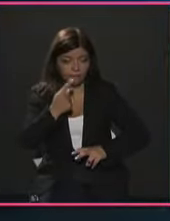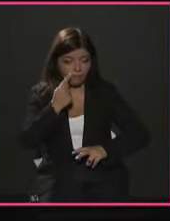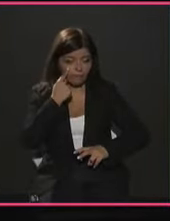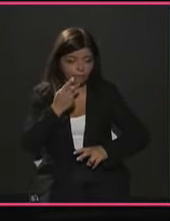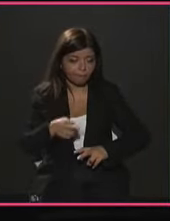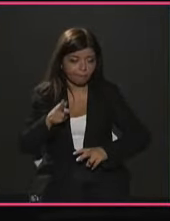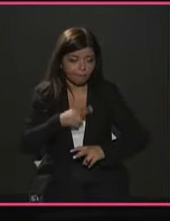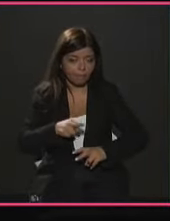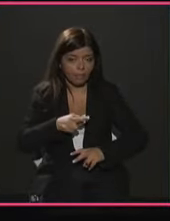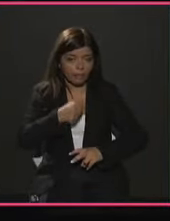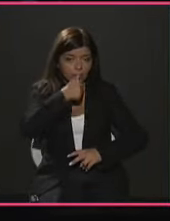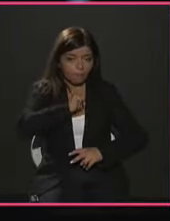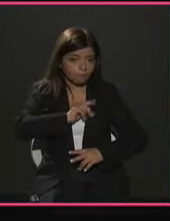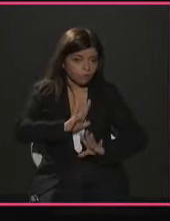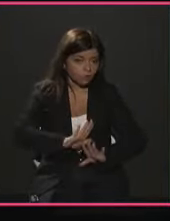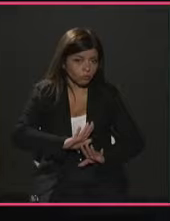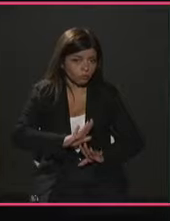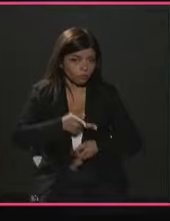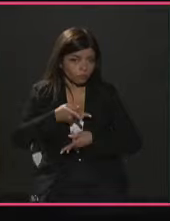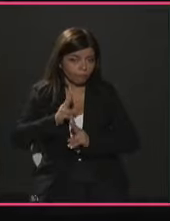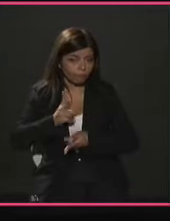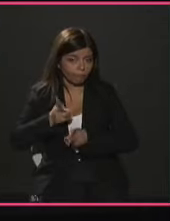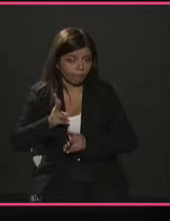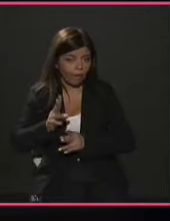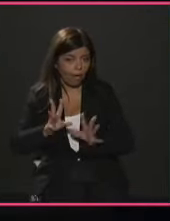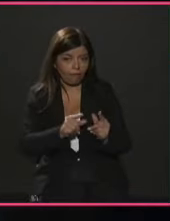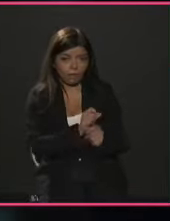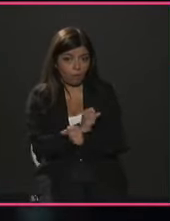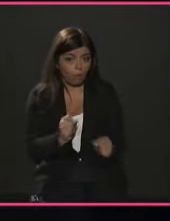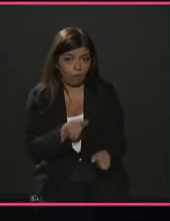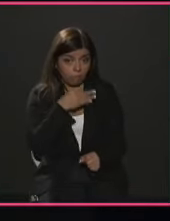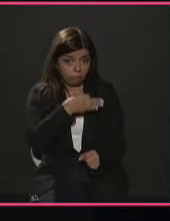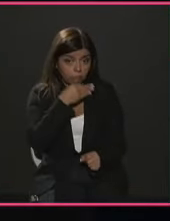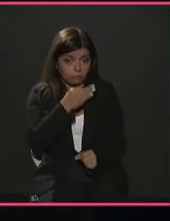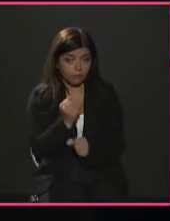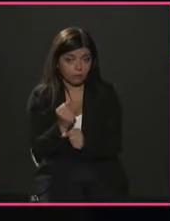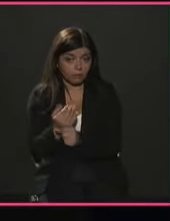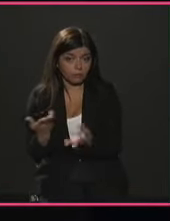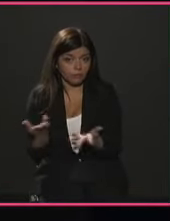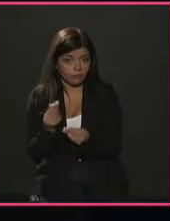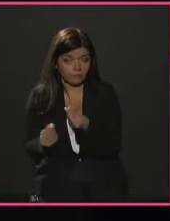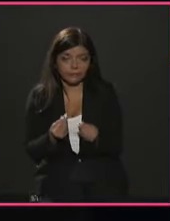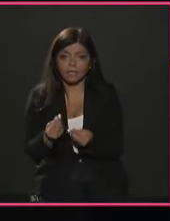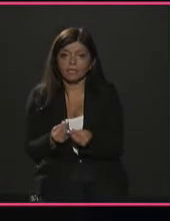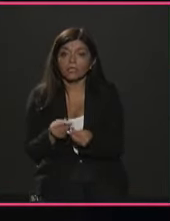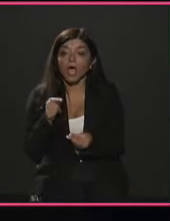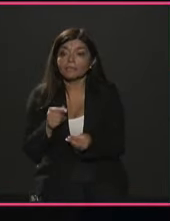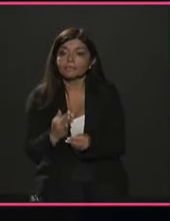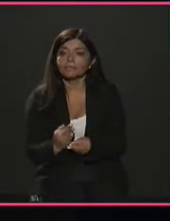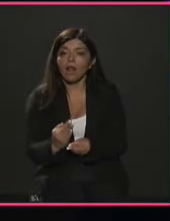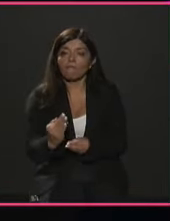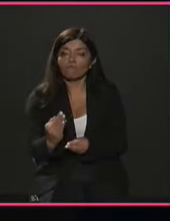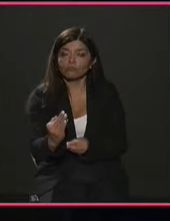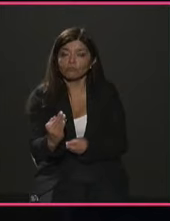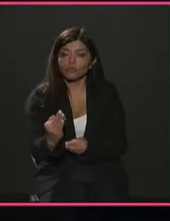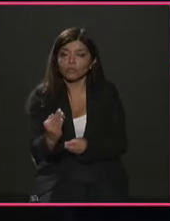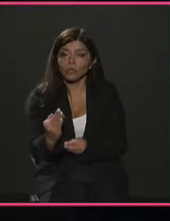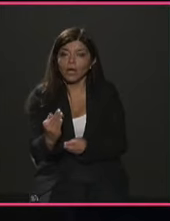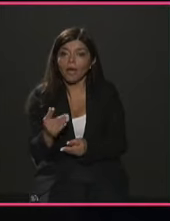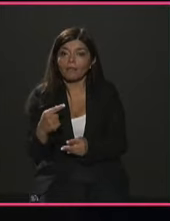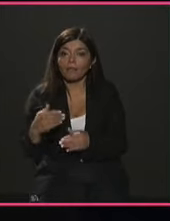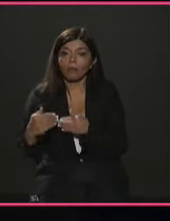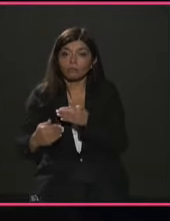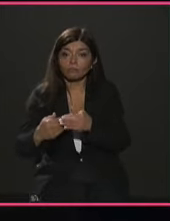a ellos se les prohí hablar de su trabajo incluso con sus familias entonces este este es el futuro de la clase